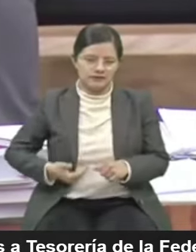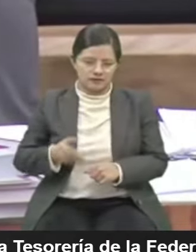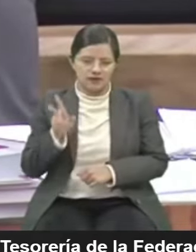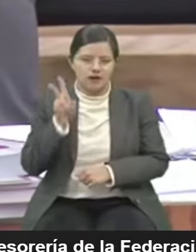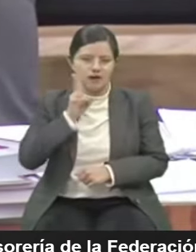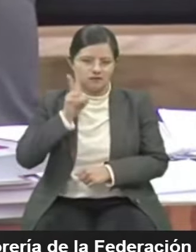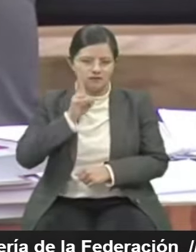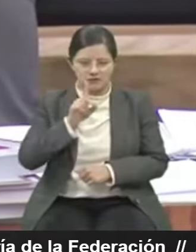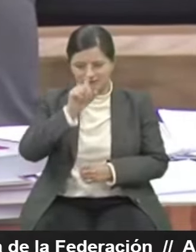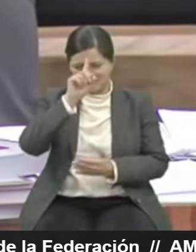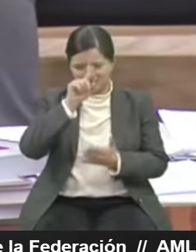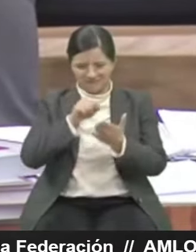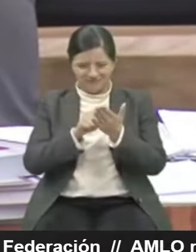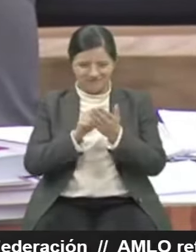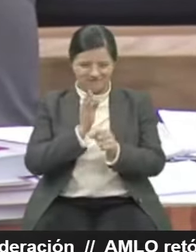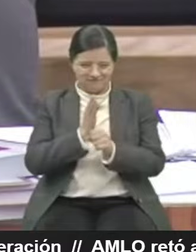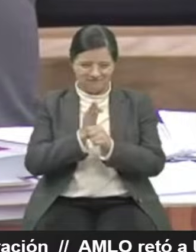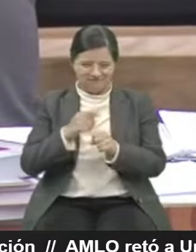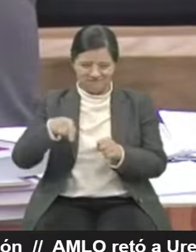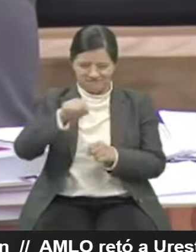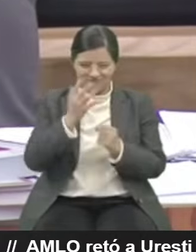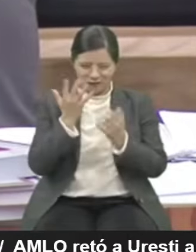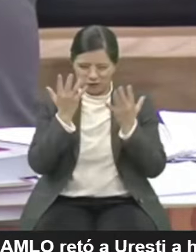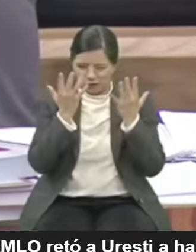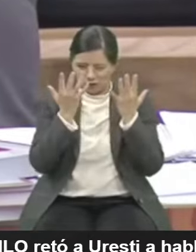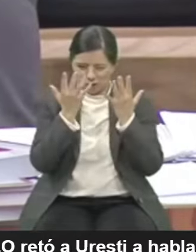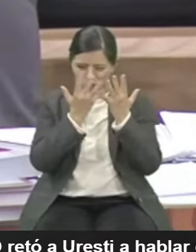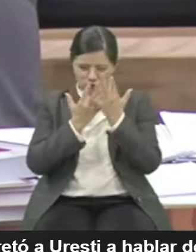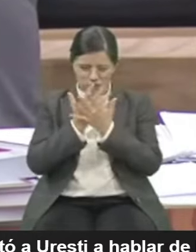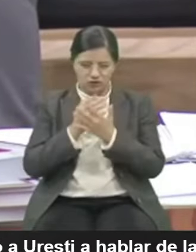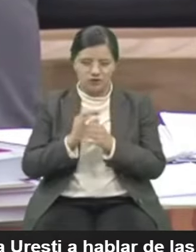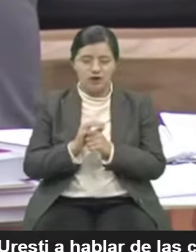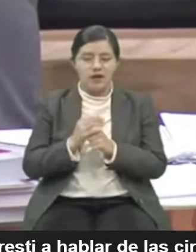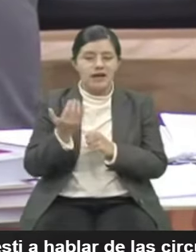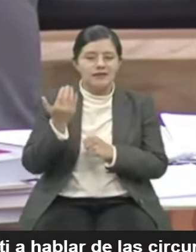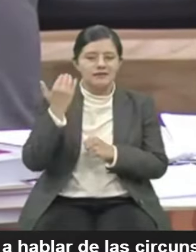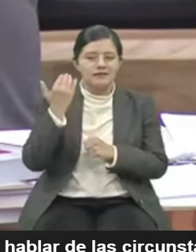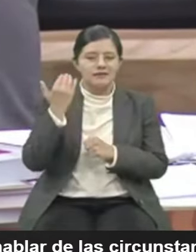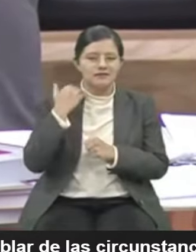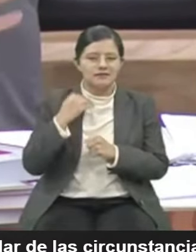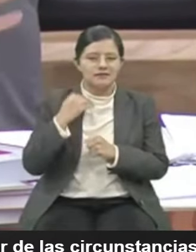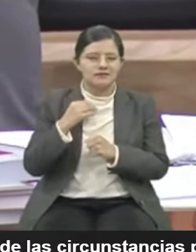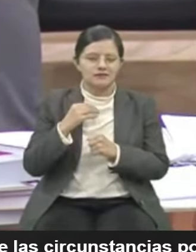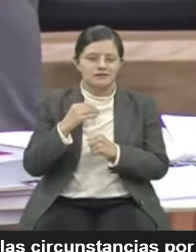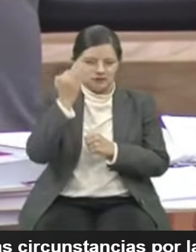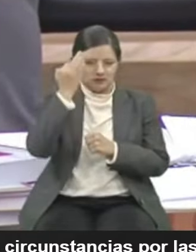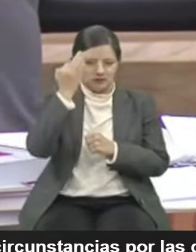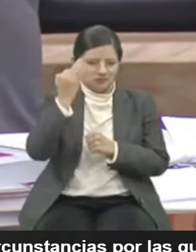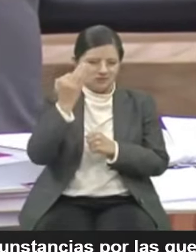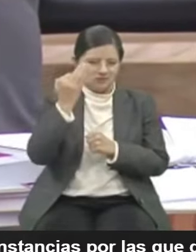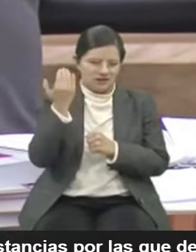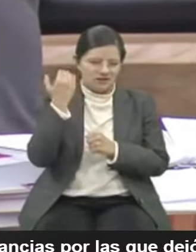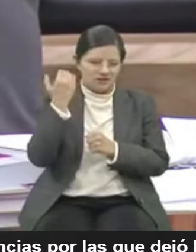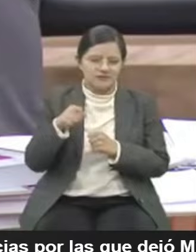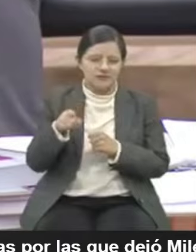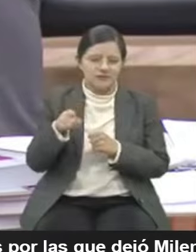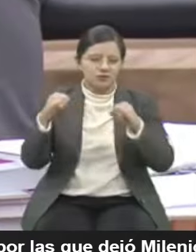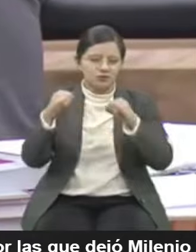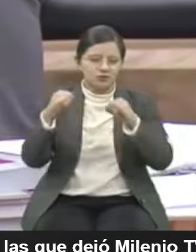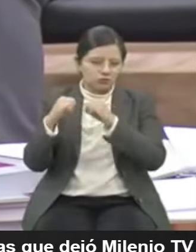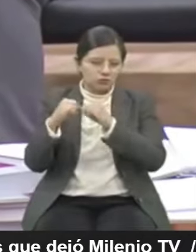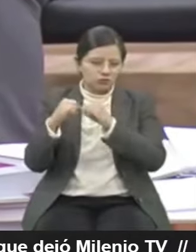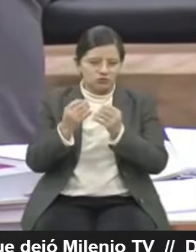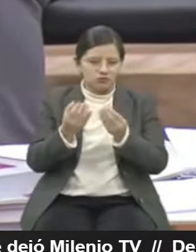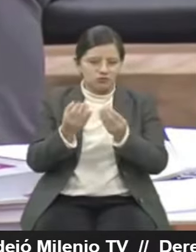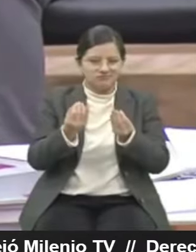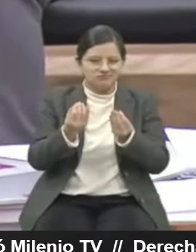de cómo ha funcionado este este fondo hace mucho tiempo empezó con varias instituciones por eso